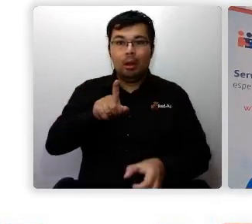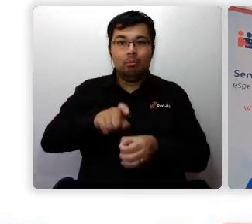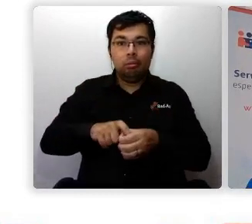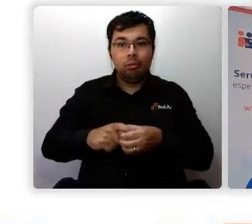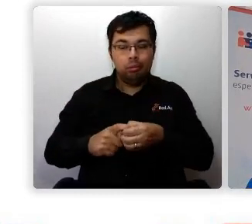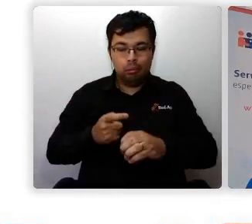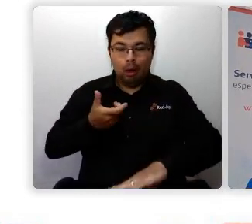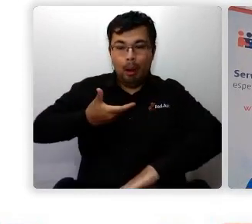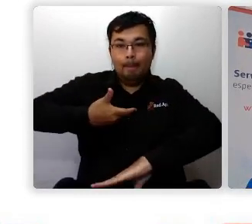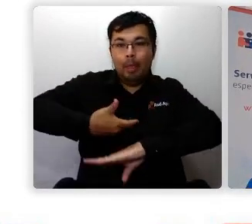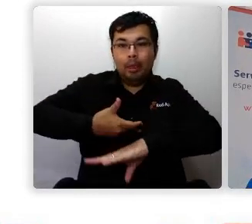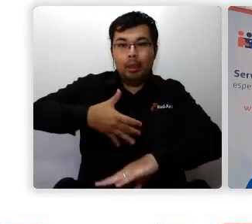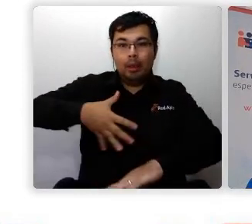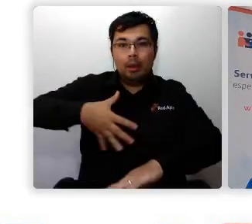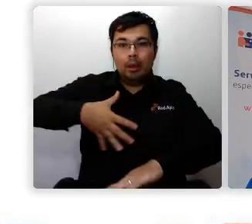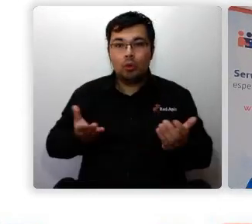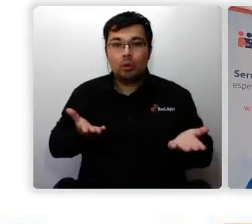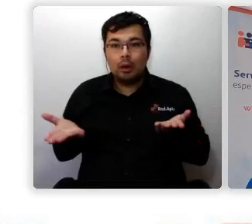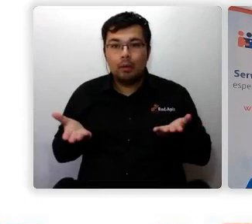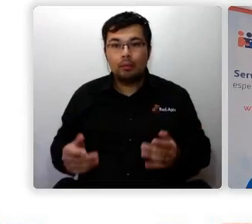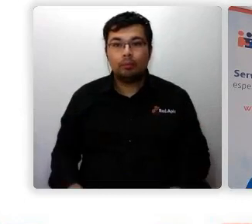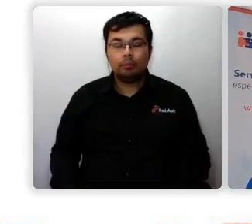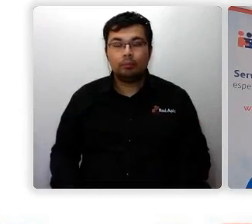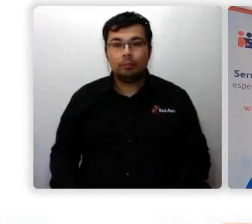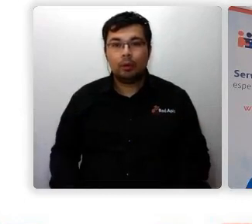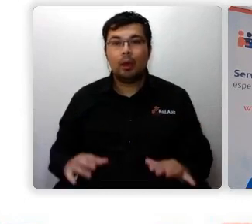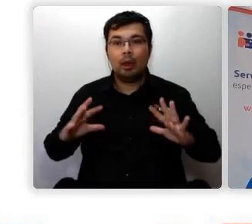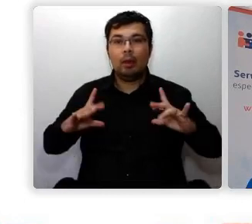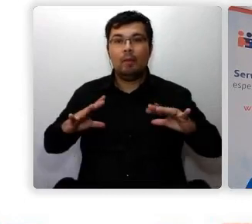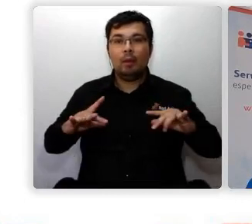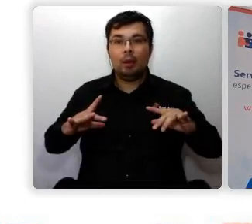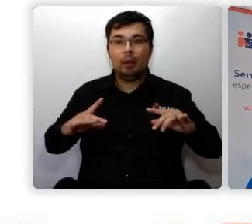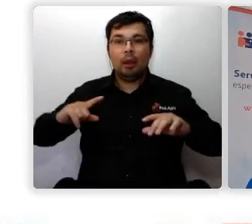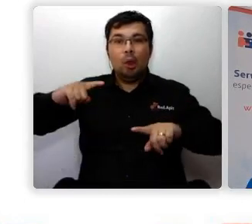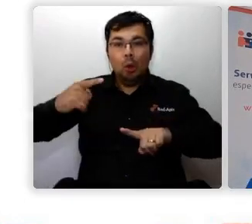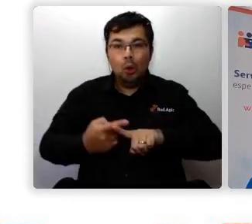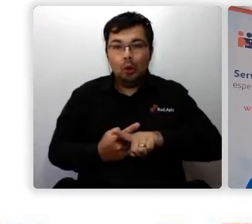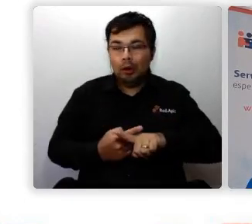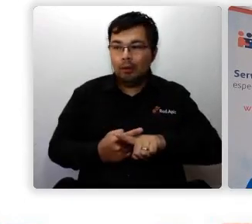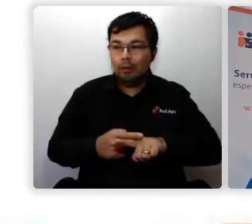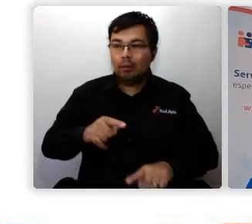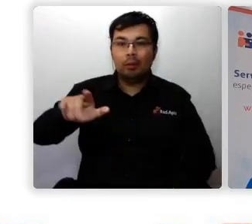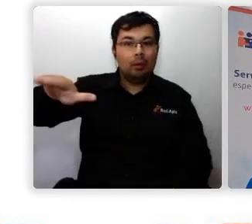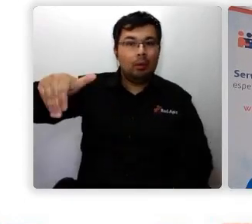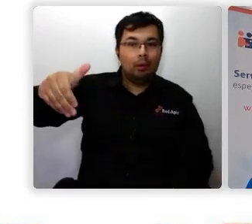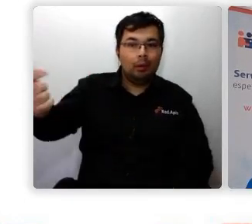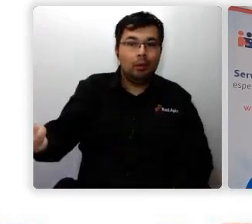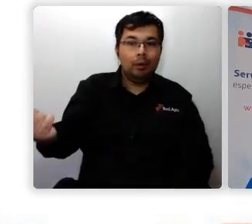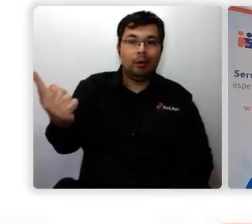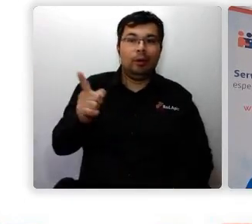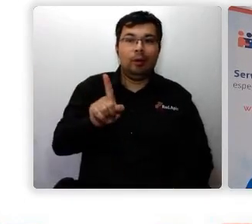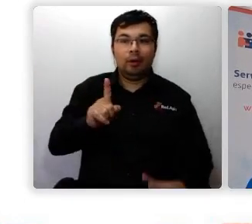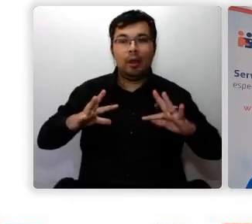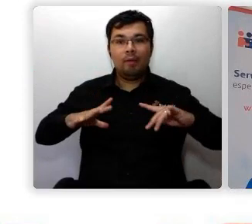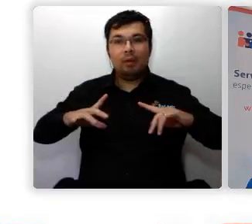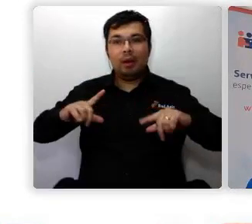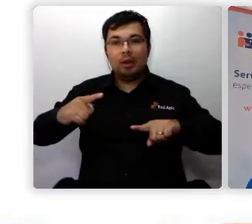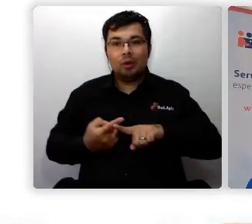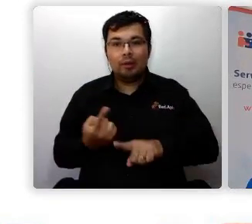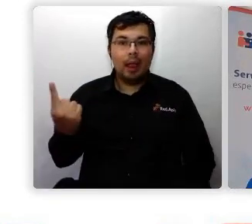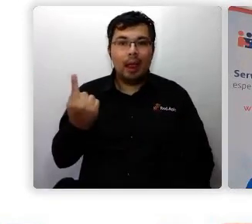servicios. Y feliz y sorprendido de que nos llamaran de nuevo. Así que nosotros muy, muy felices de estar acá de nuevo. Y la